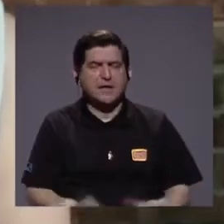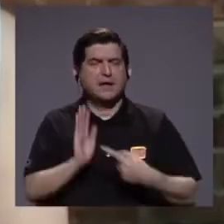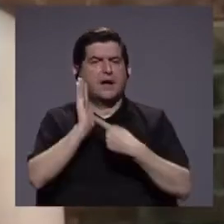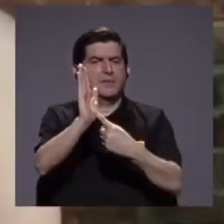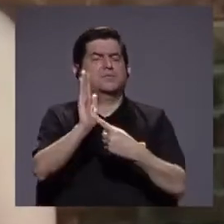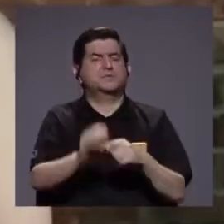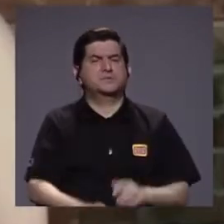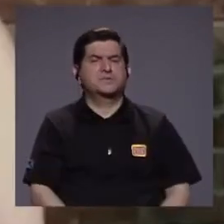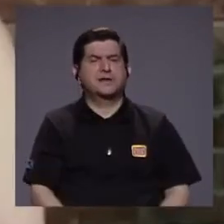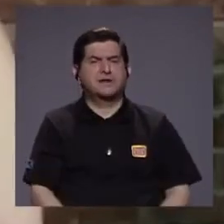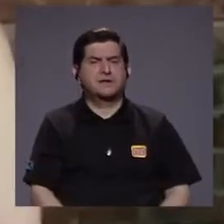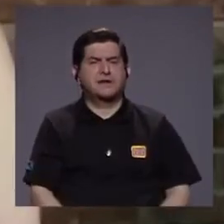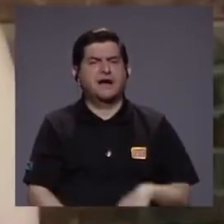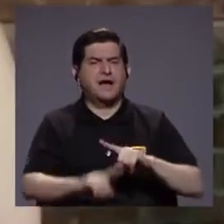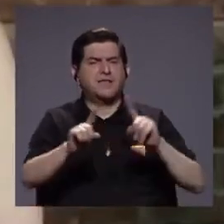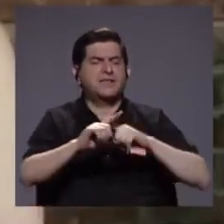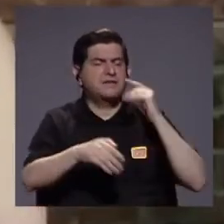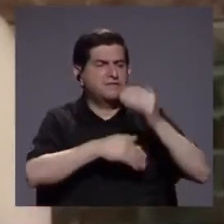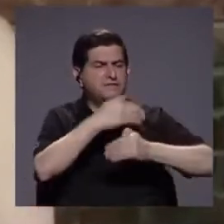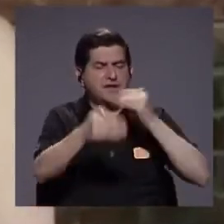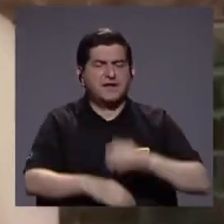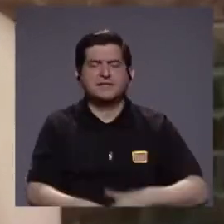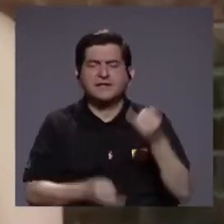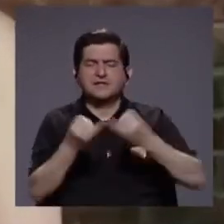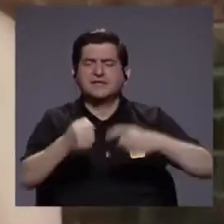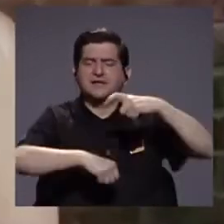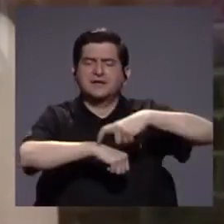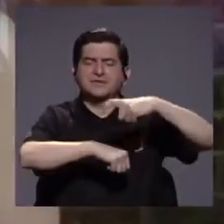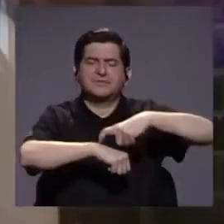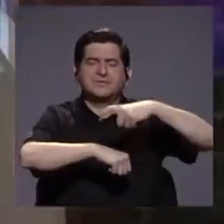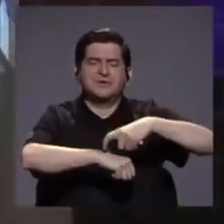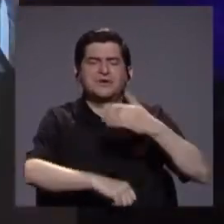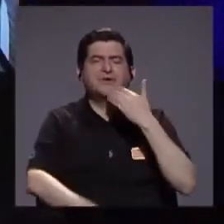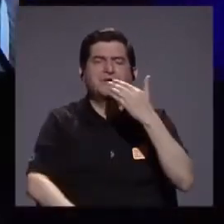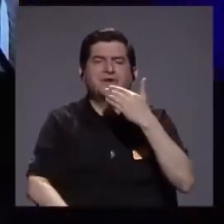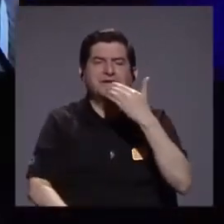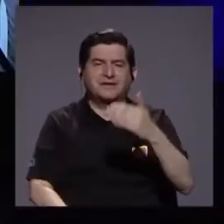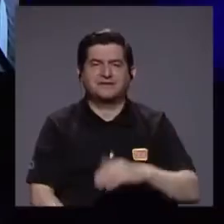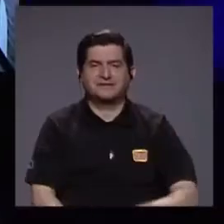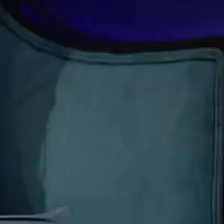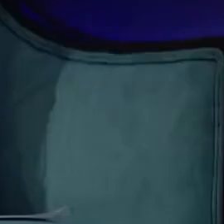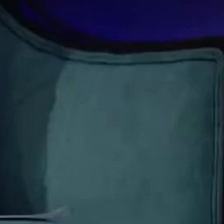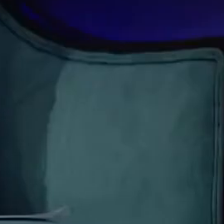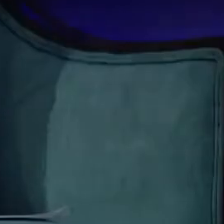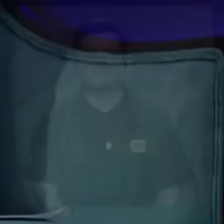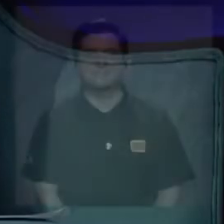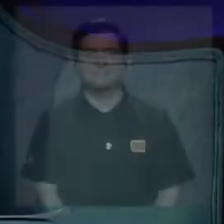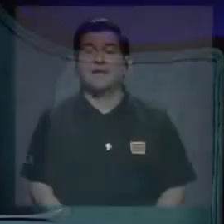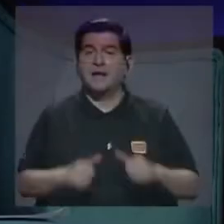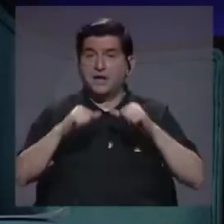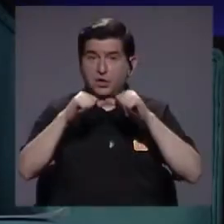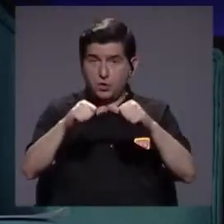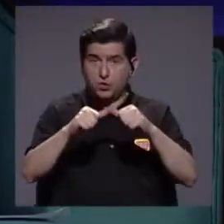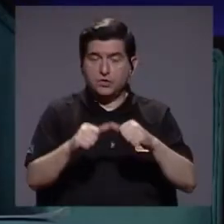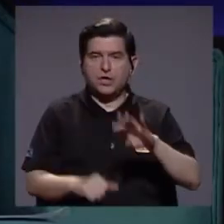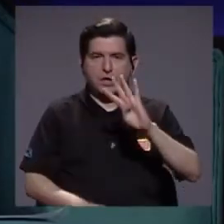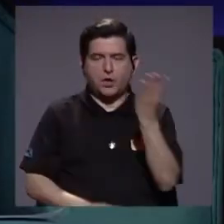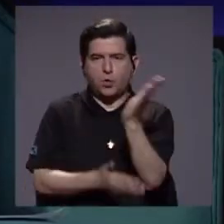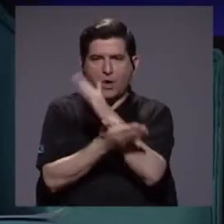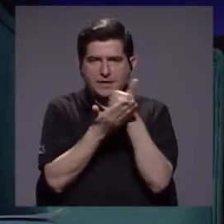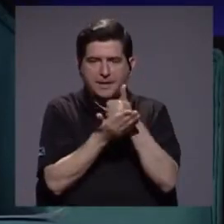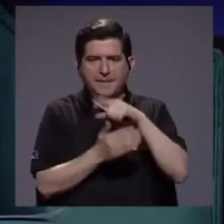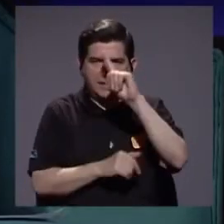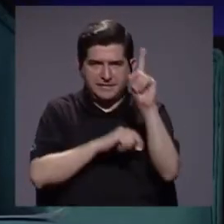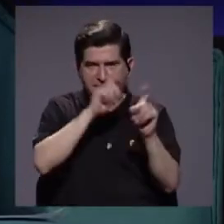presentar cuáles son los procedimientos. Finalizó para realizar el tiempo. El acoso. Muchas gracias, doña Lisbeth. Continuamos con el cuarto bloque